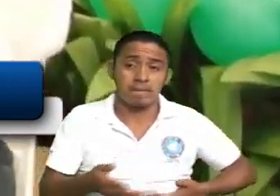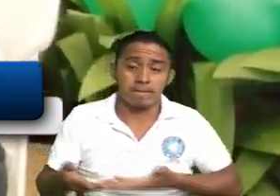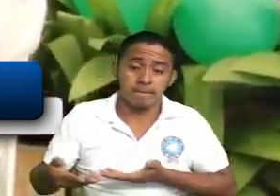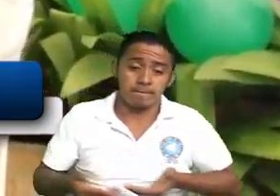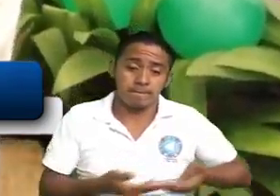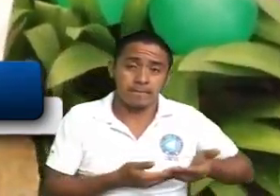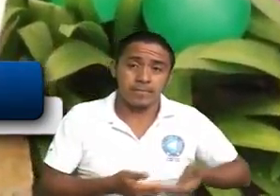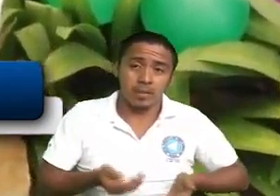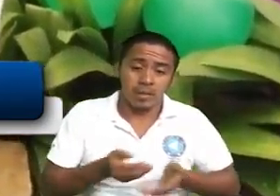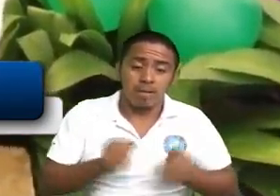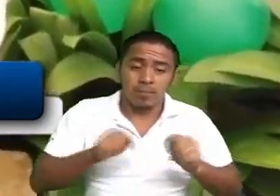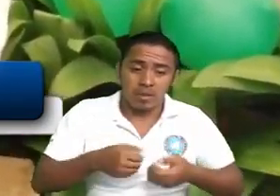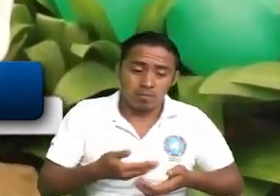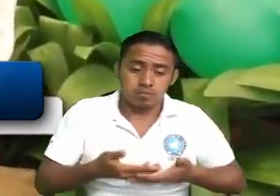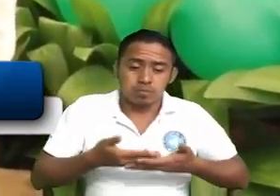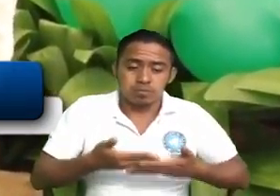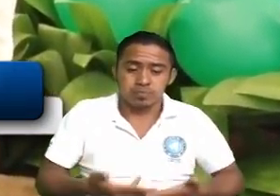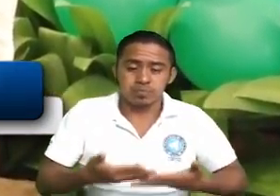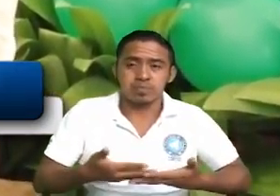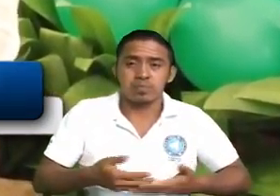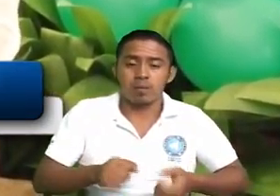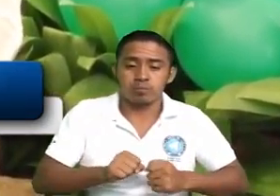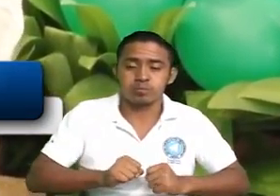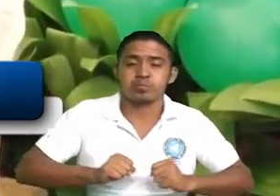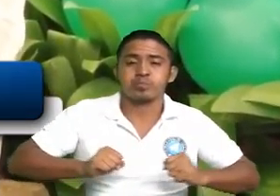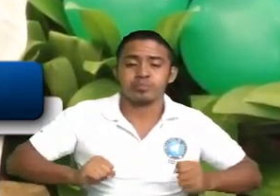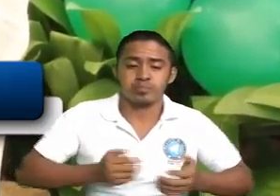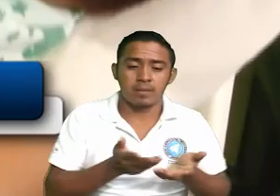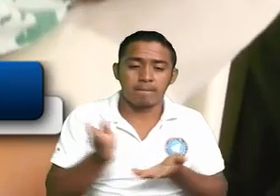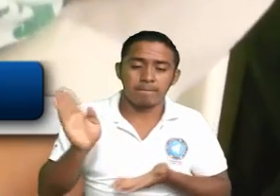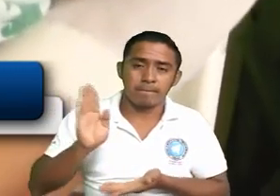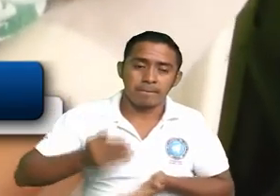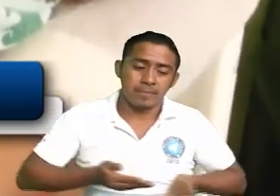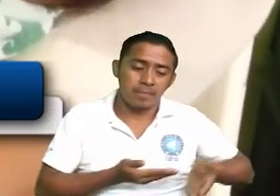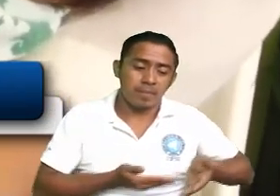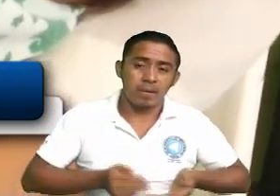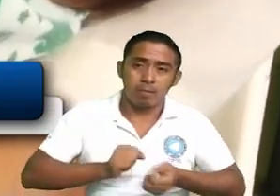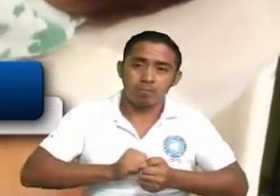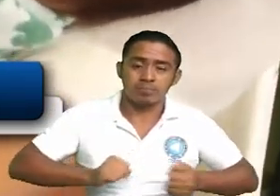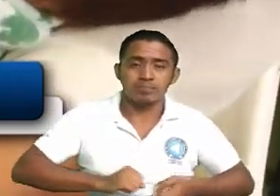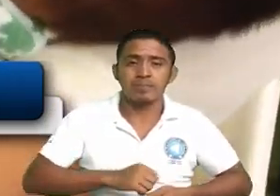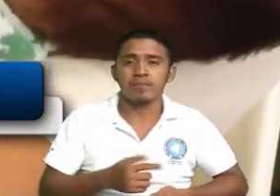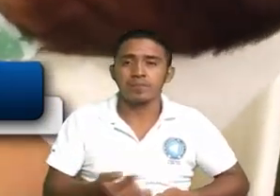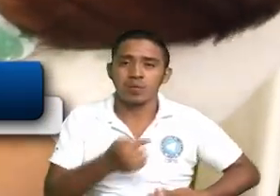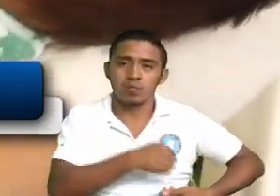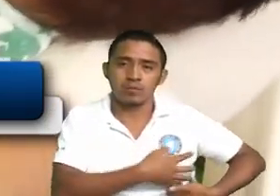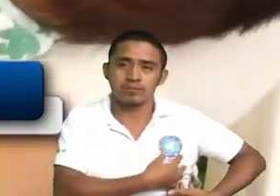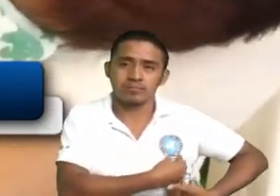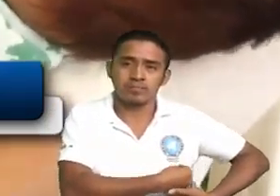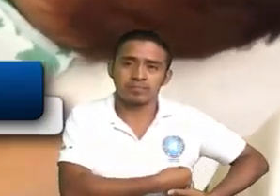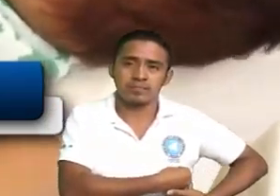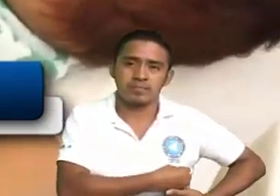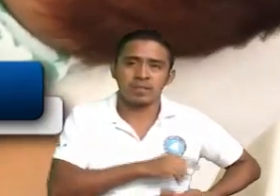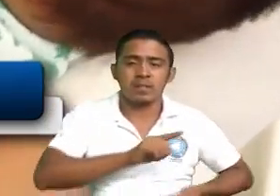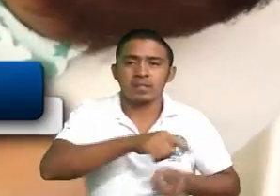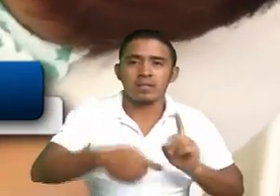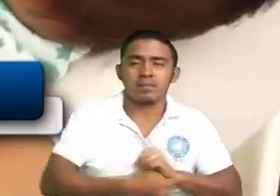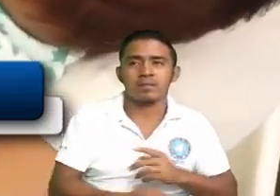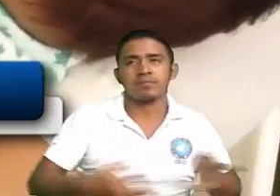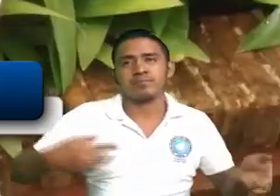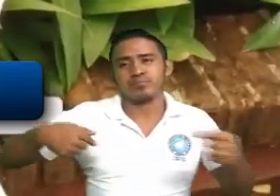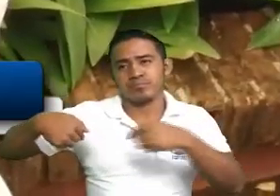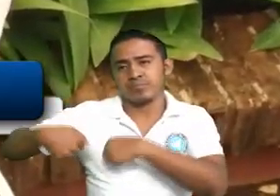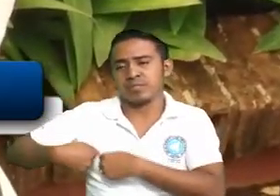es la que es rica en grasa. Es decir, una te está aportando inmunoglobulina y la que está al final de